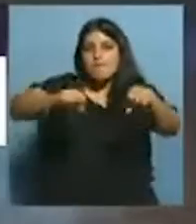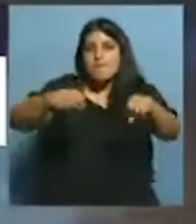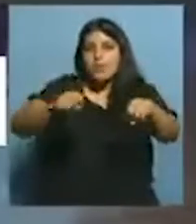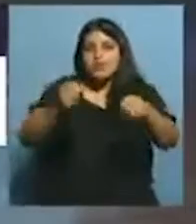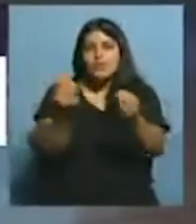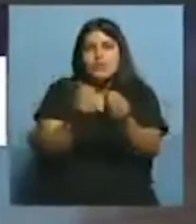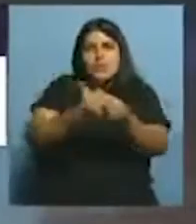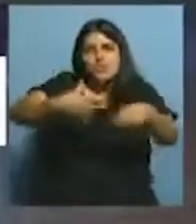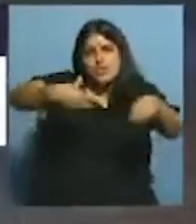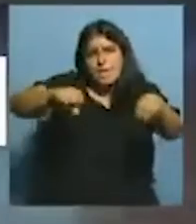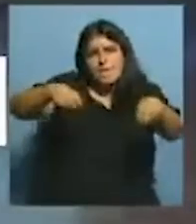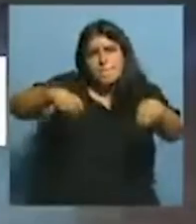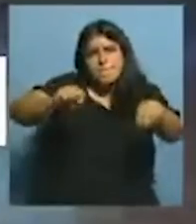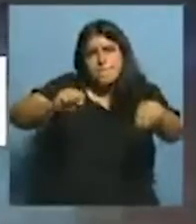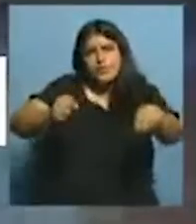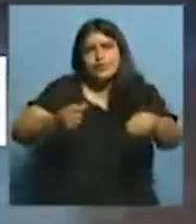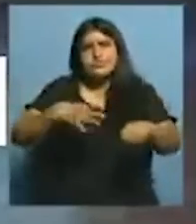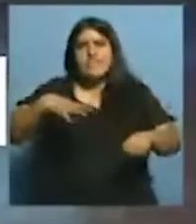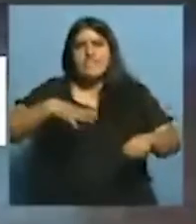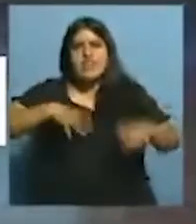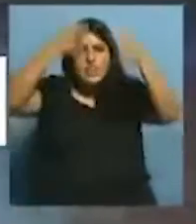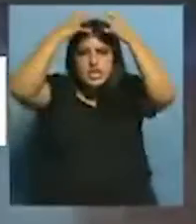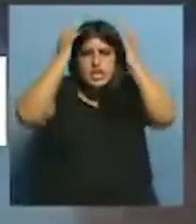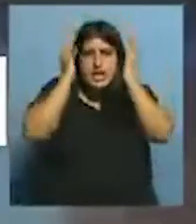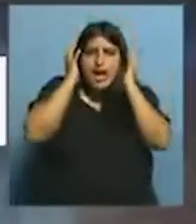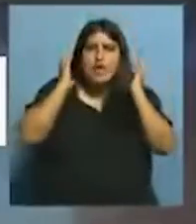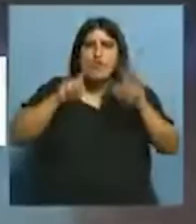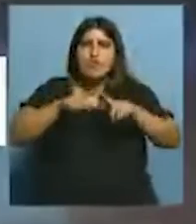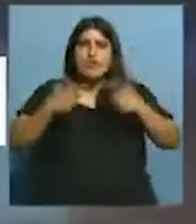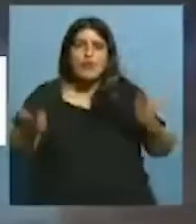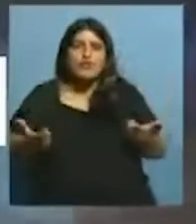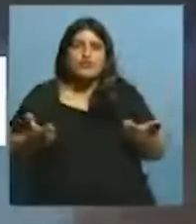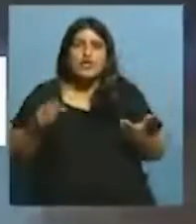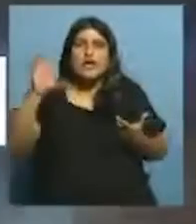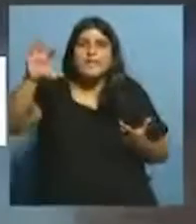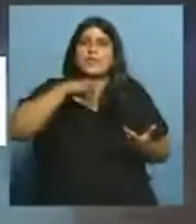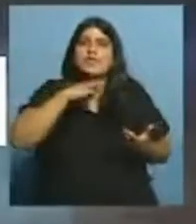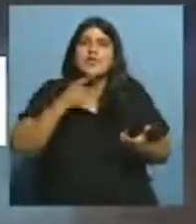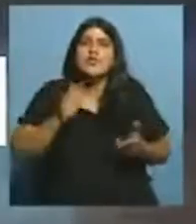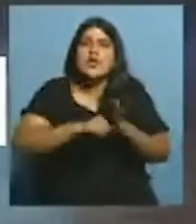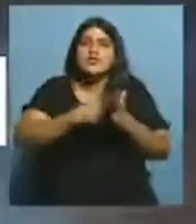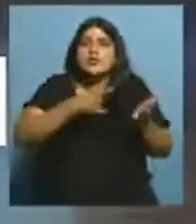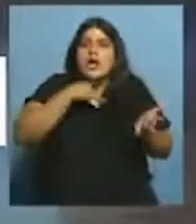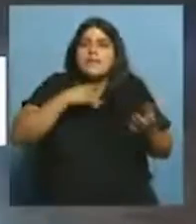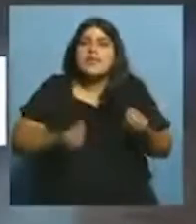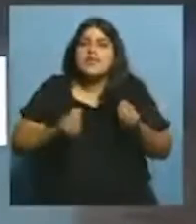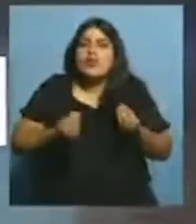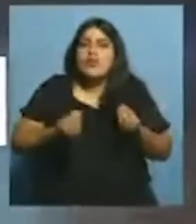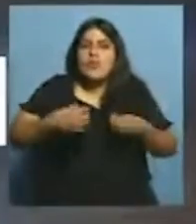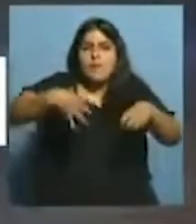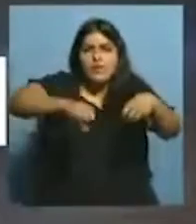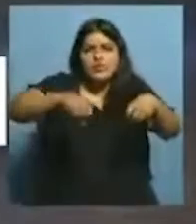los motociclistas que todavía no utilizan casco en nuestra ciudad, en la provincia, porque el otro día hablábamos de la mayor